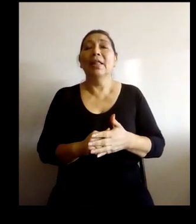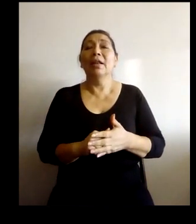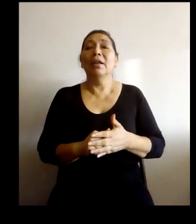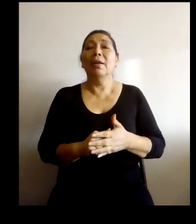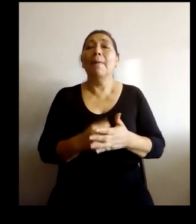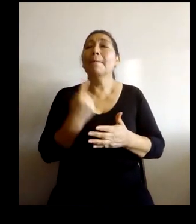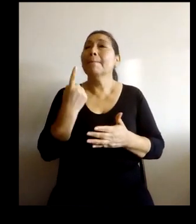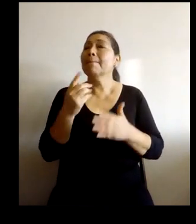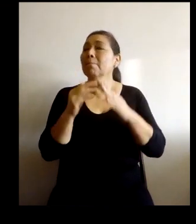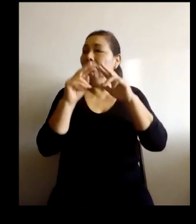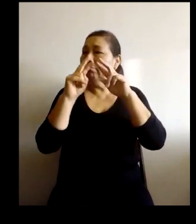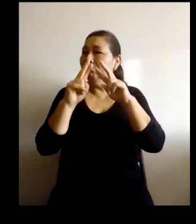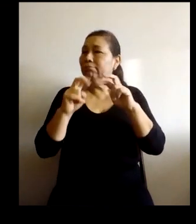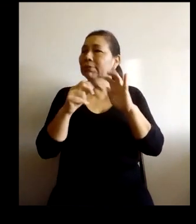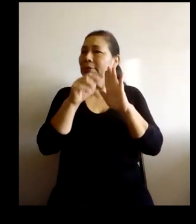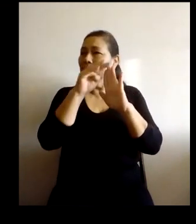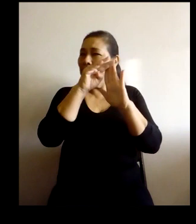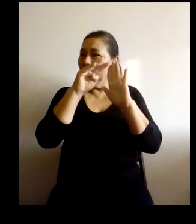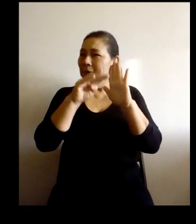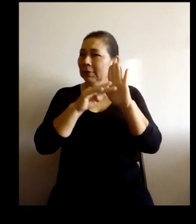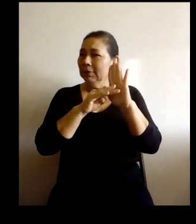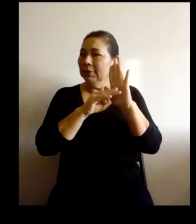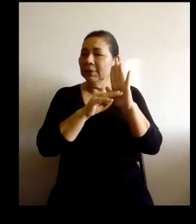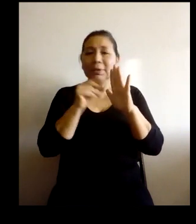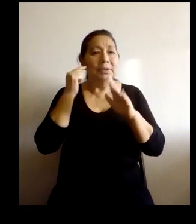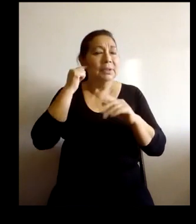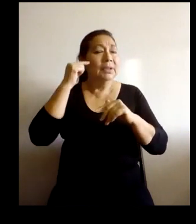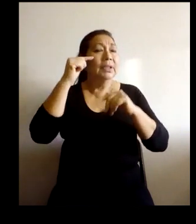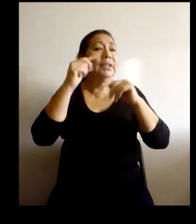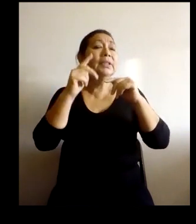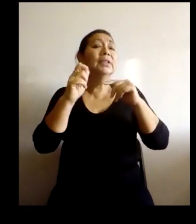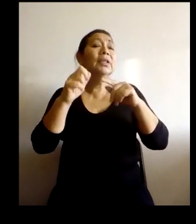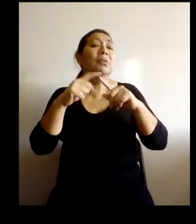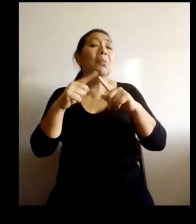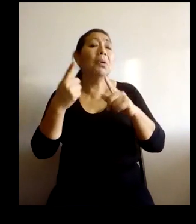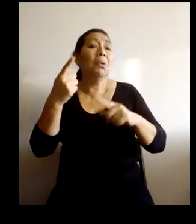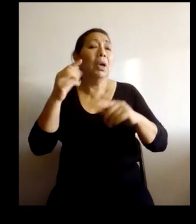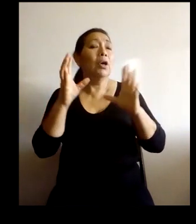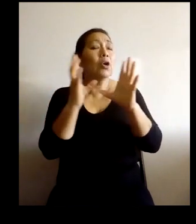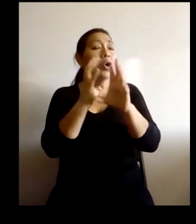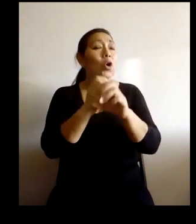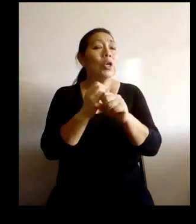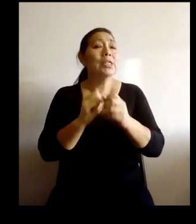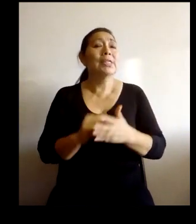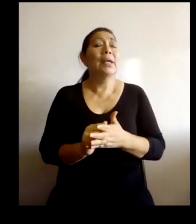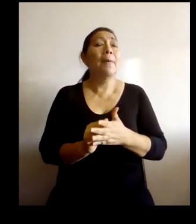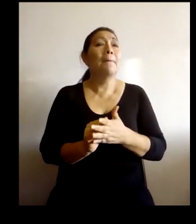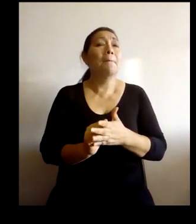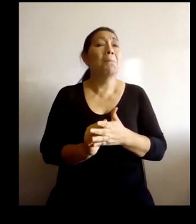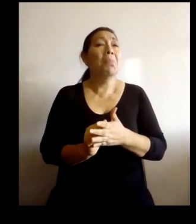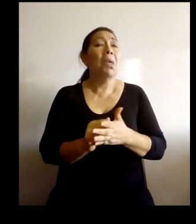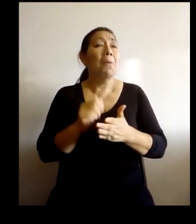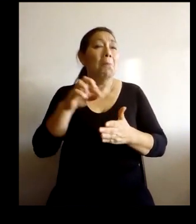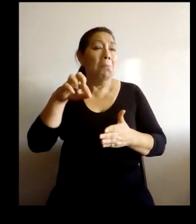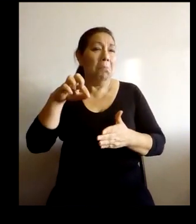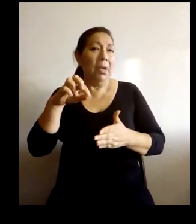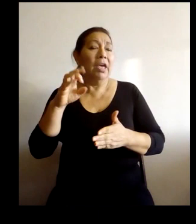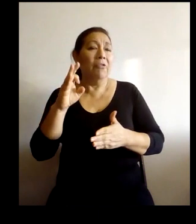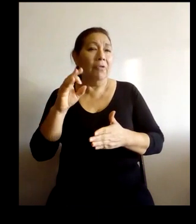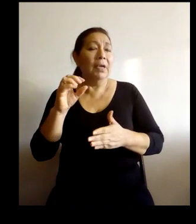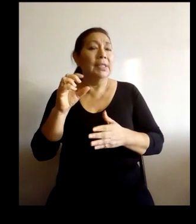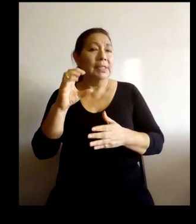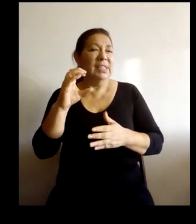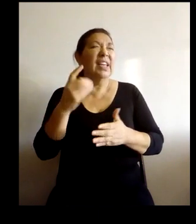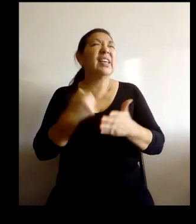que es uno de los que vamos a analizar. Esta espirometría establece que tienen valores restrictivos de un BFC, lo